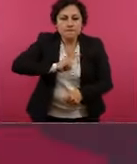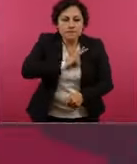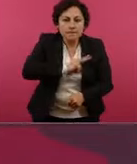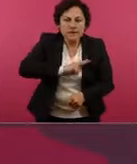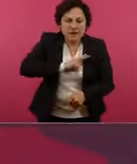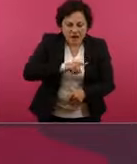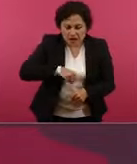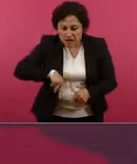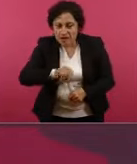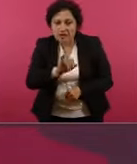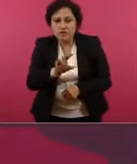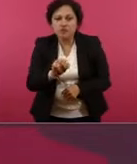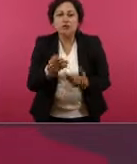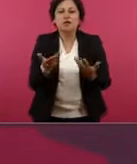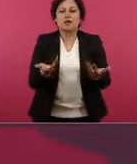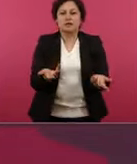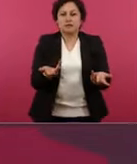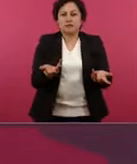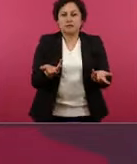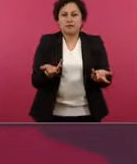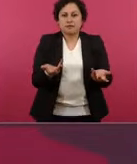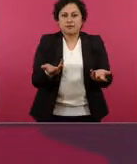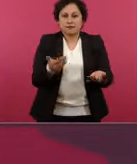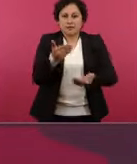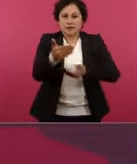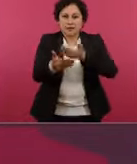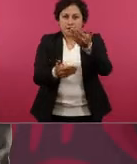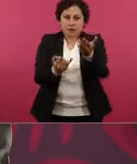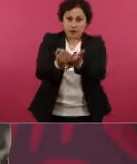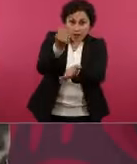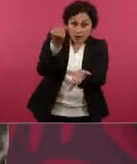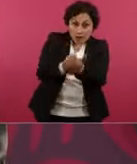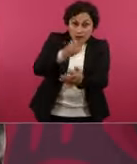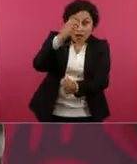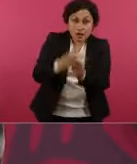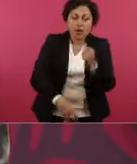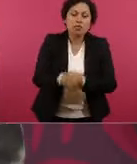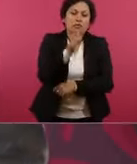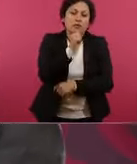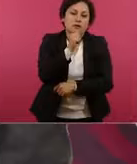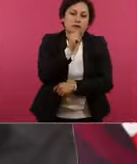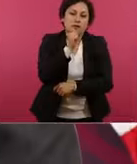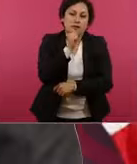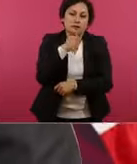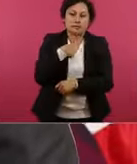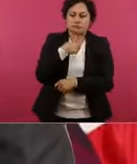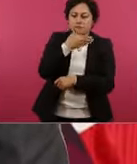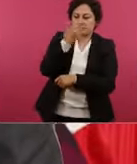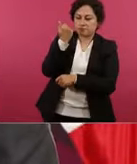No sé cómo ve el caso, todavía no termina, pero es para una novela de terror.